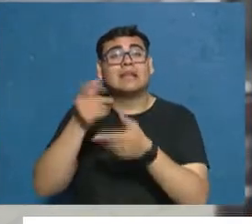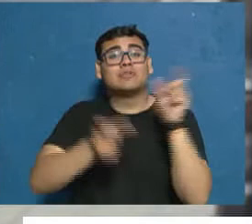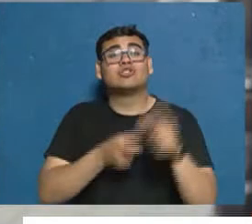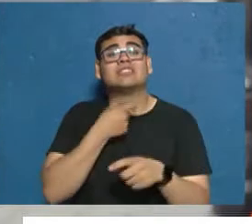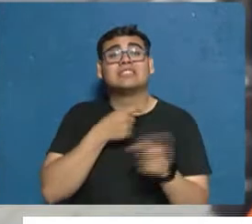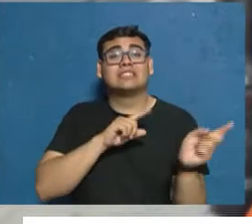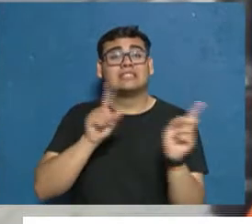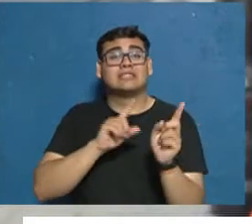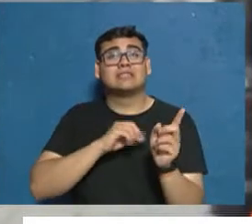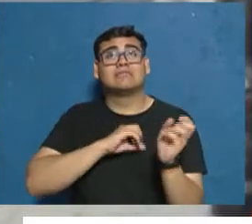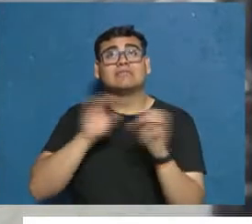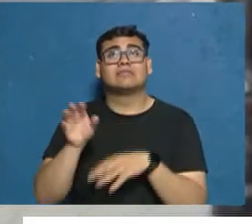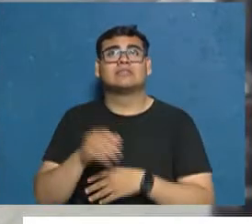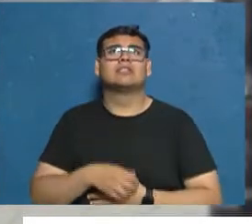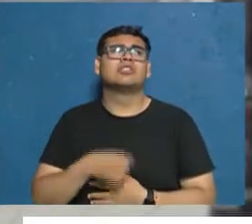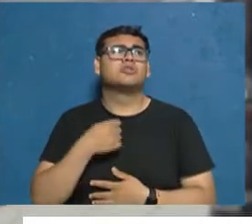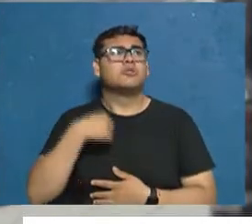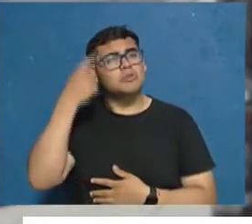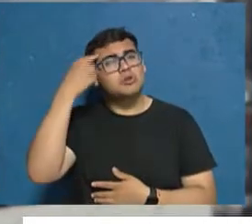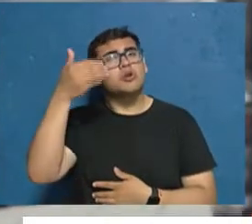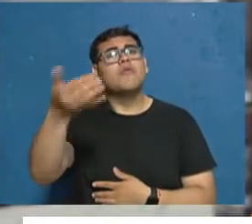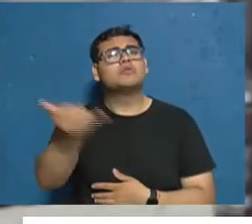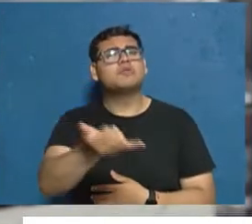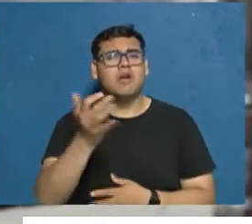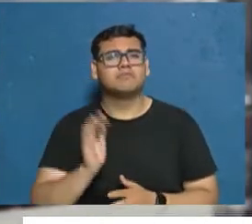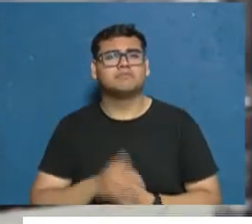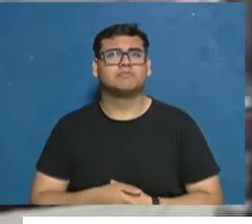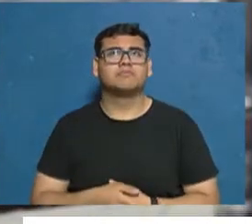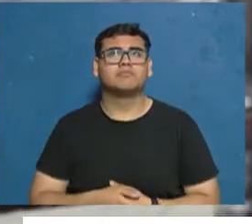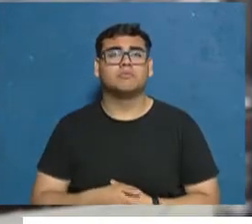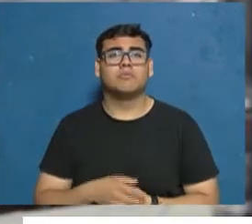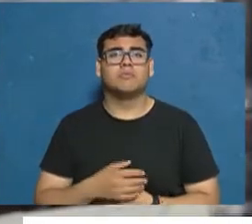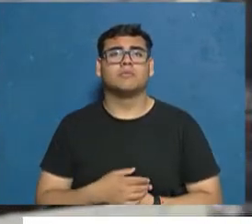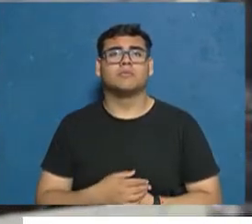irse. Pero hay esperanza. Sí, para mí sí. Nunca hay que perderla.